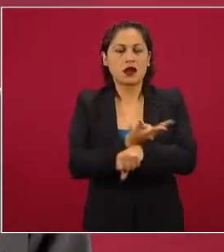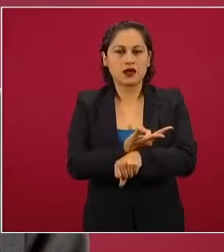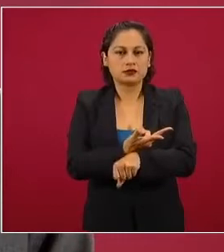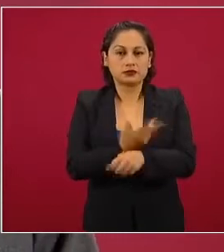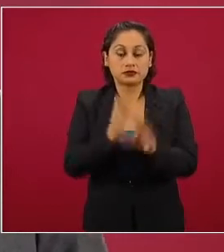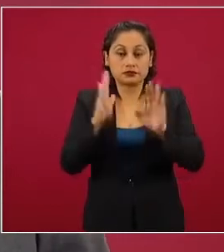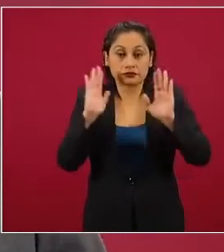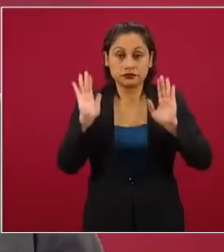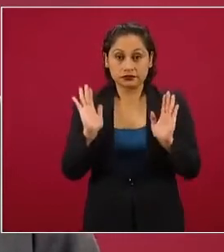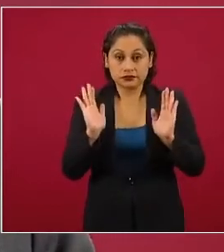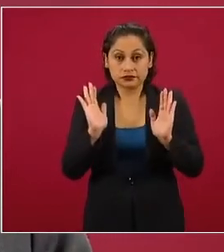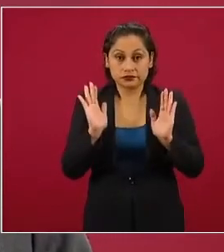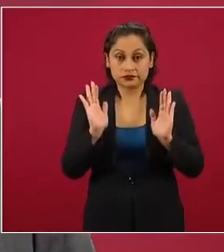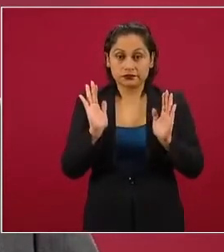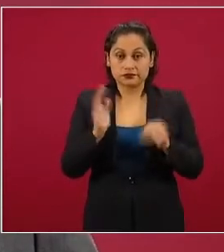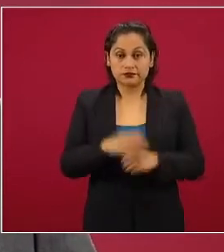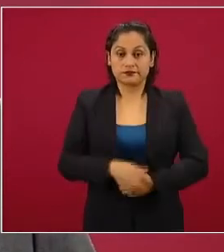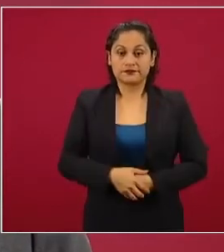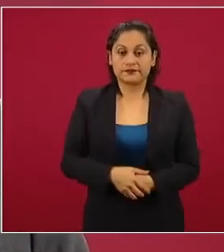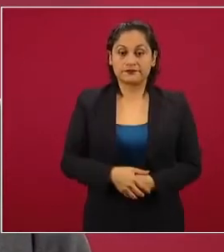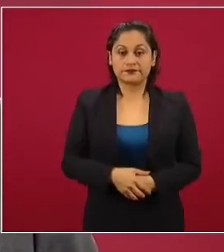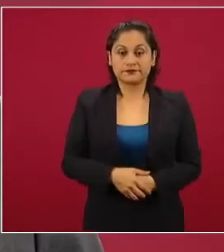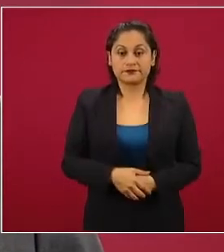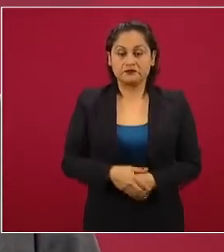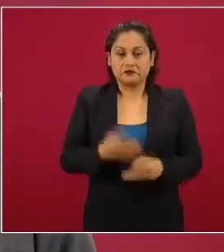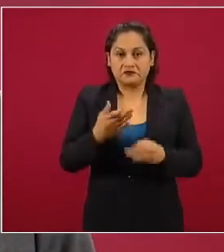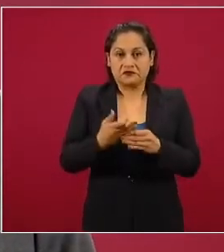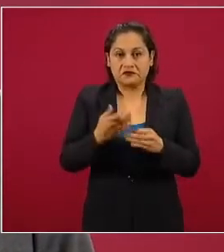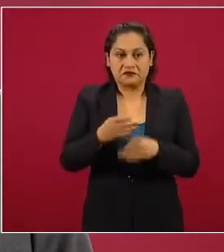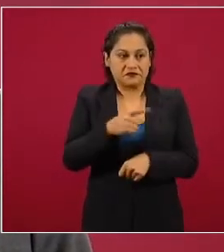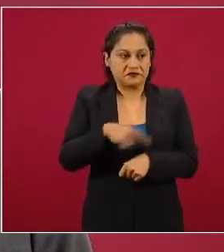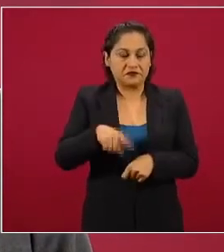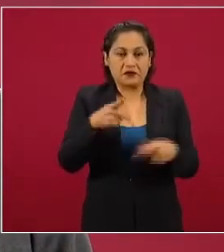y andan muy nerviosos.